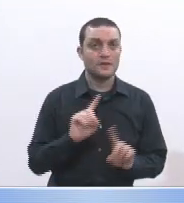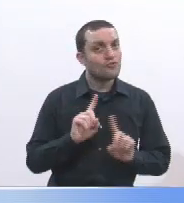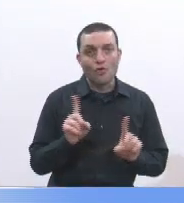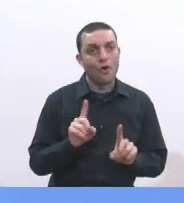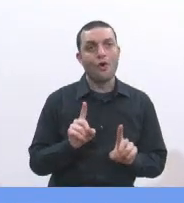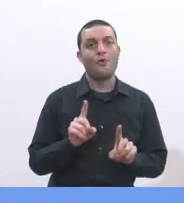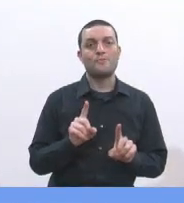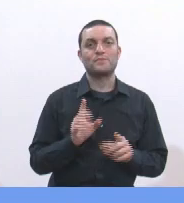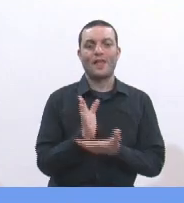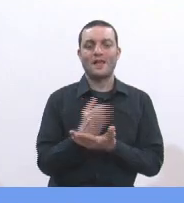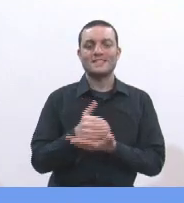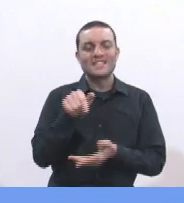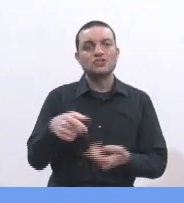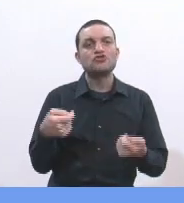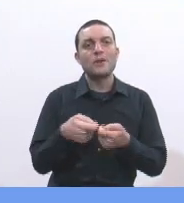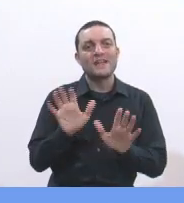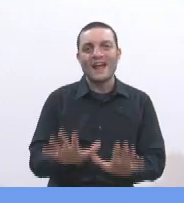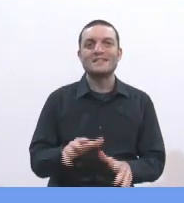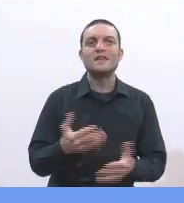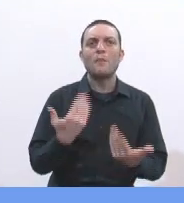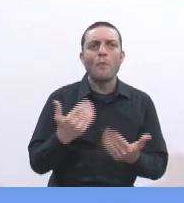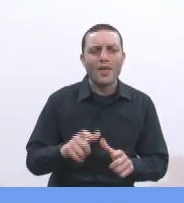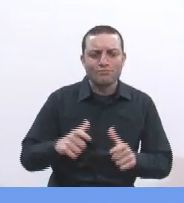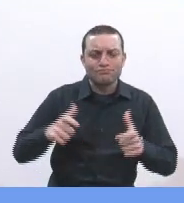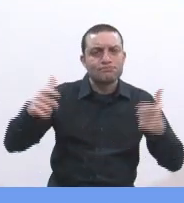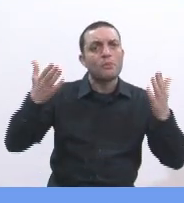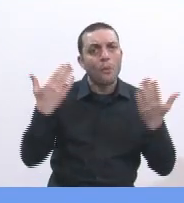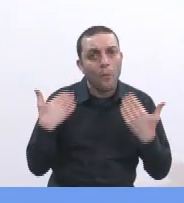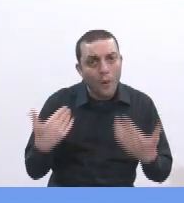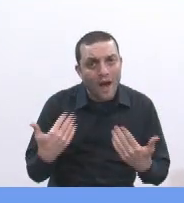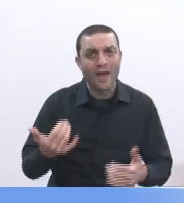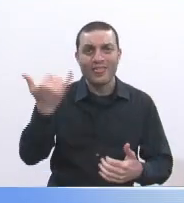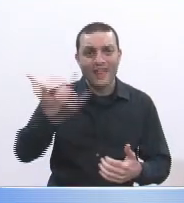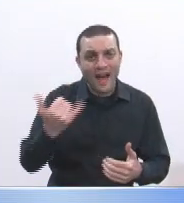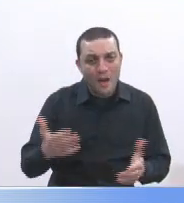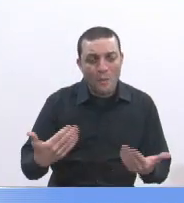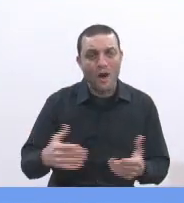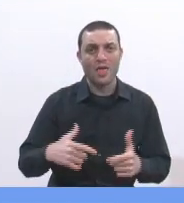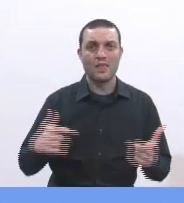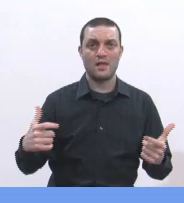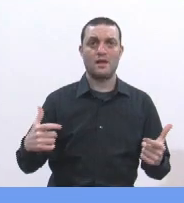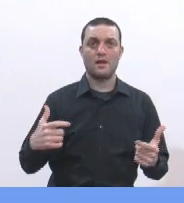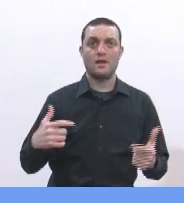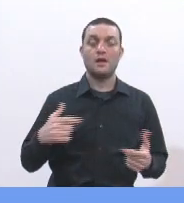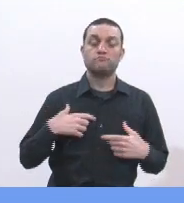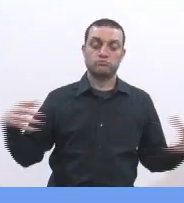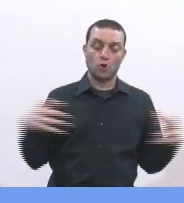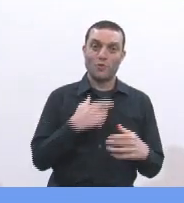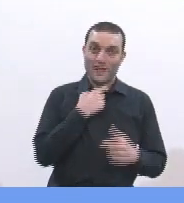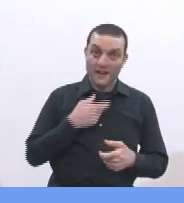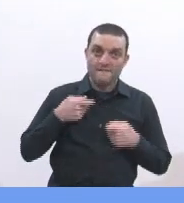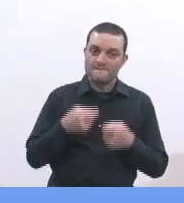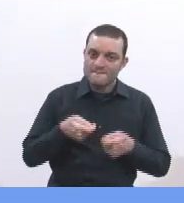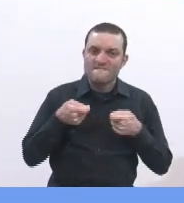potencial de crecimiento enorme así que la verdad es que queremos insistir con eso hay un tema más que queremos sacar